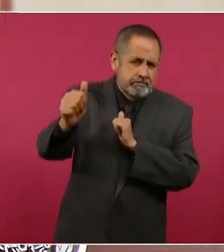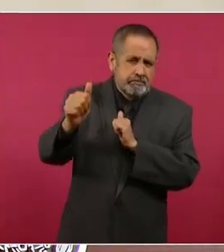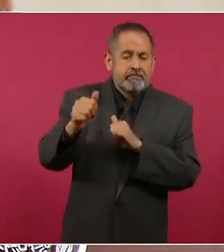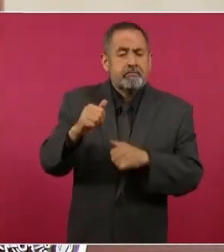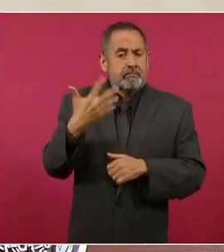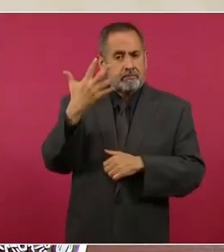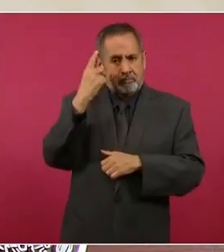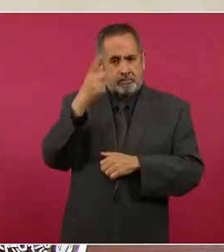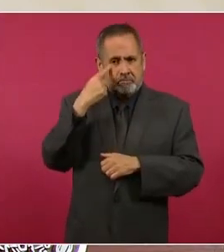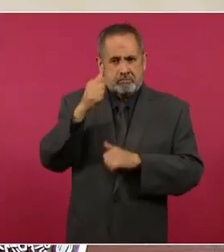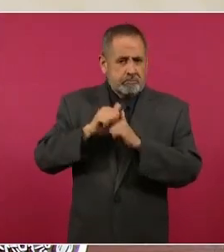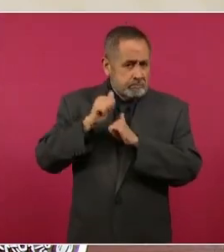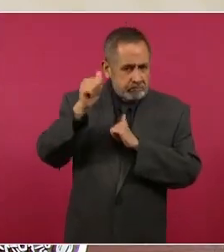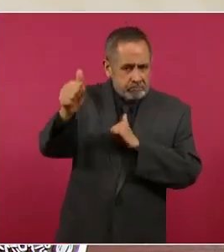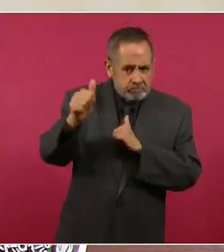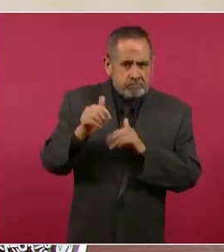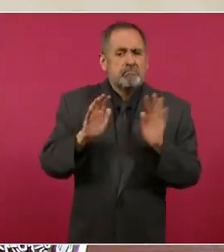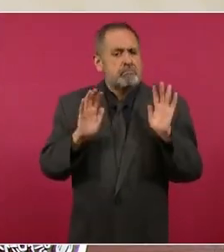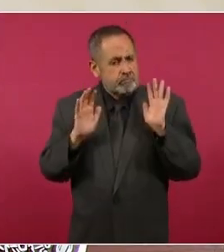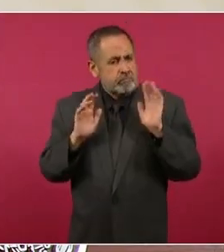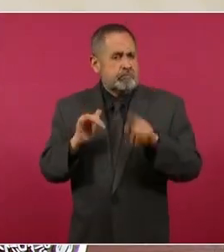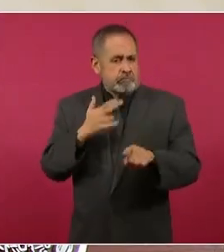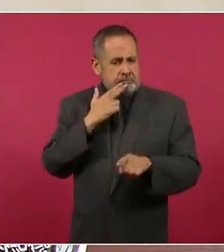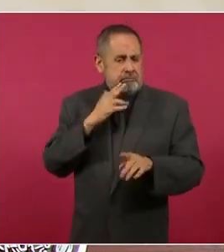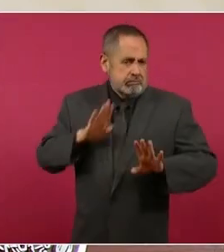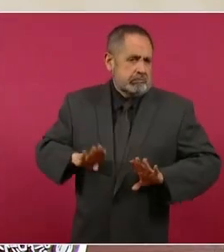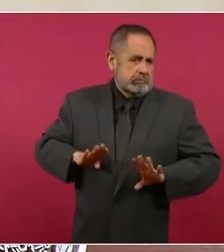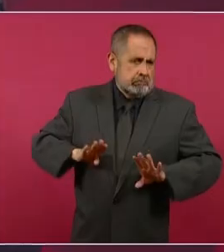mínimo 5 horas